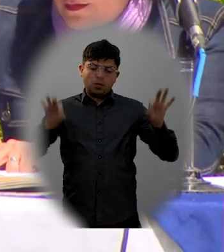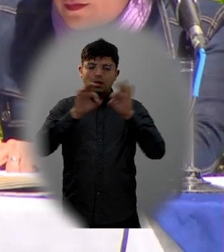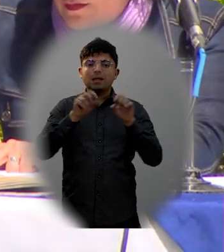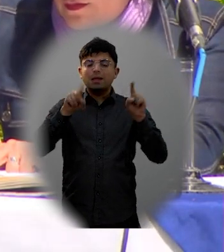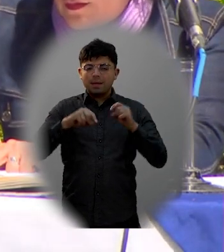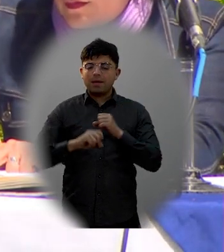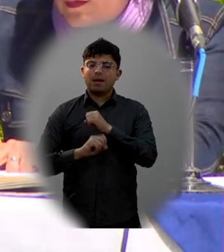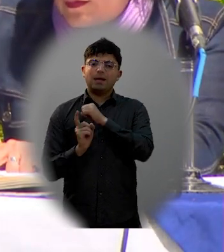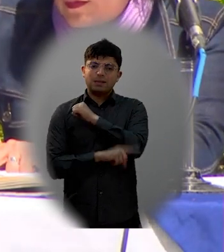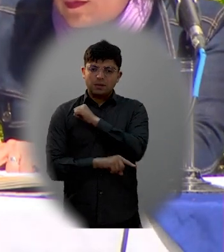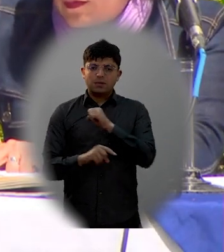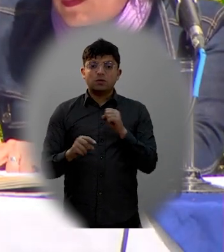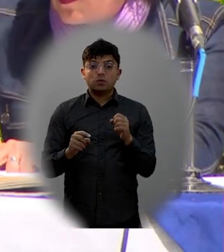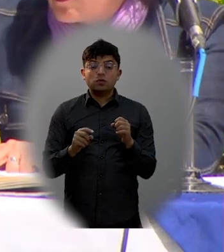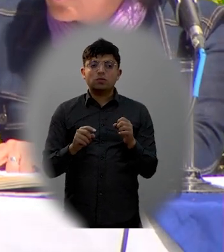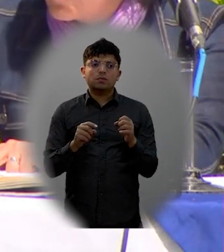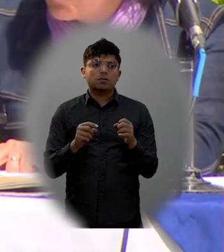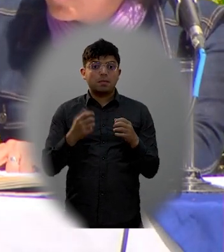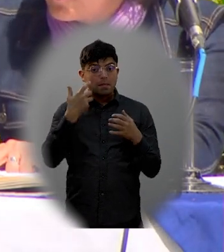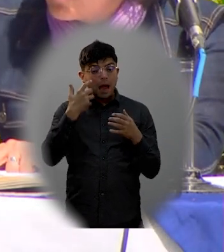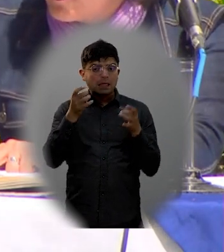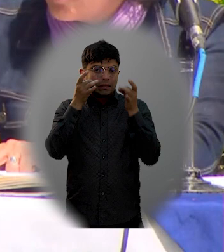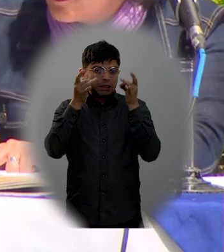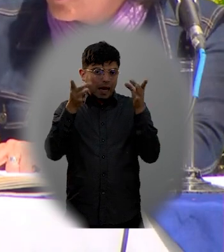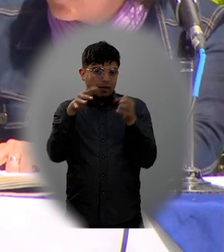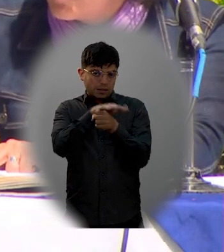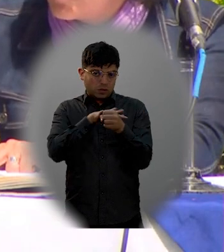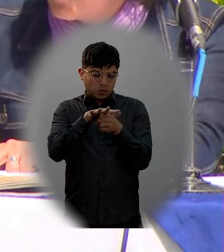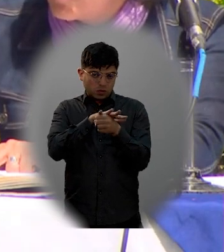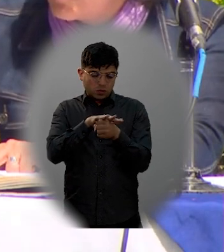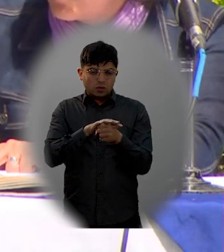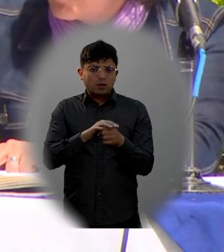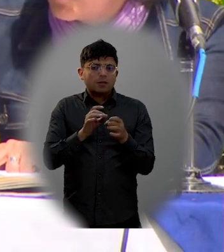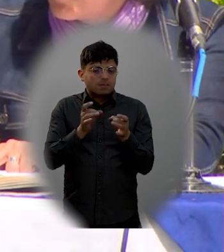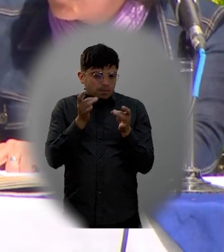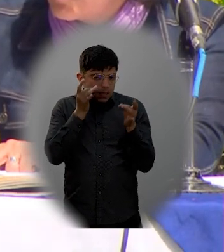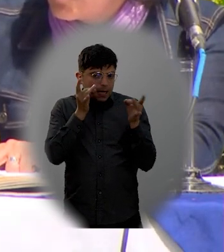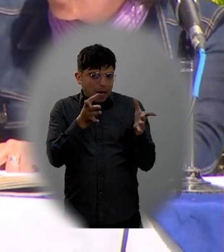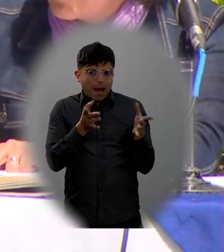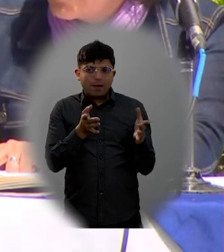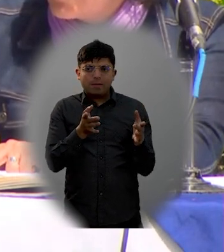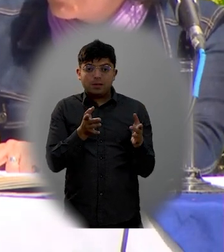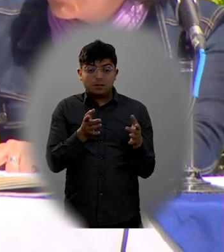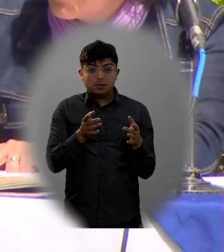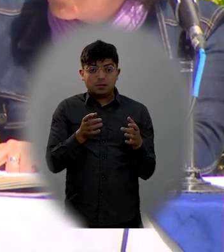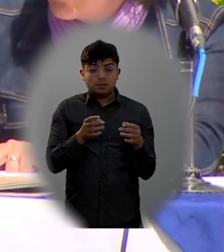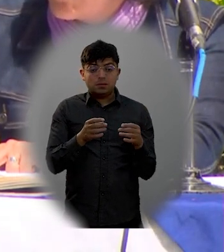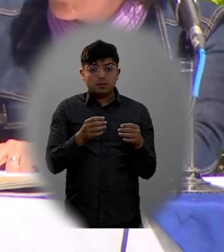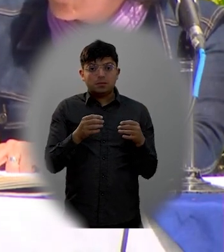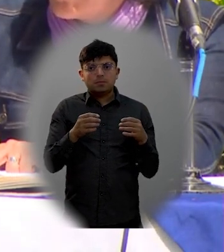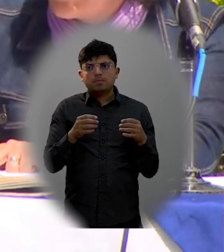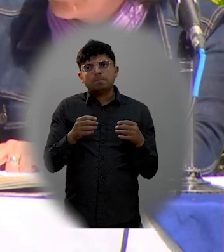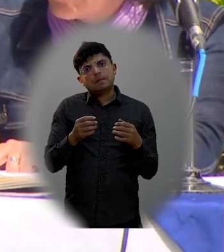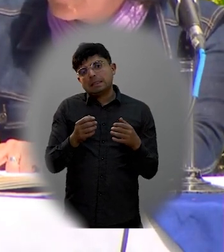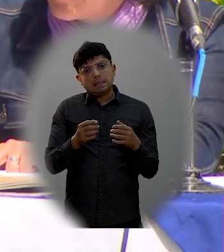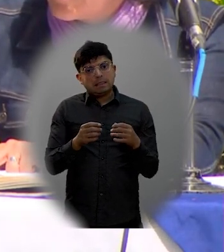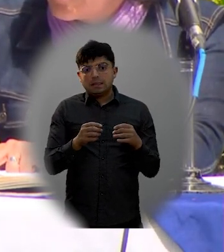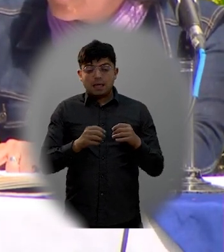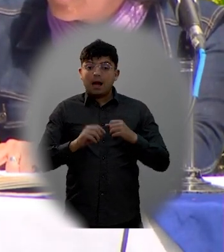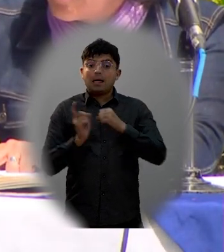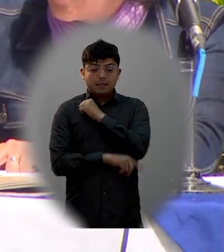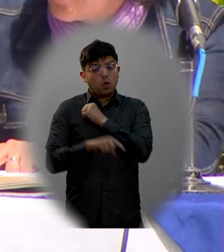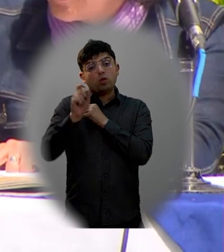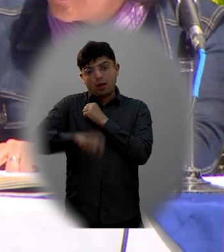que haber sanciones, sobre todo para los hechos más graves. Estos hechos graves y particularmente graves, no pueden quedar sin